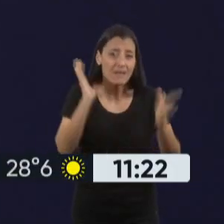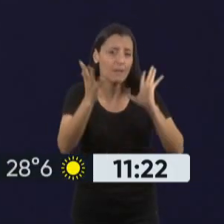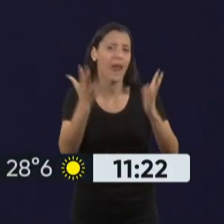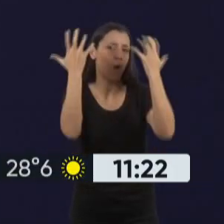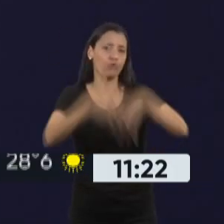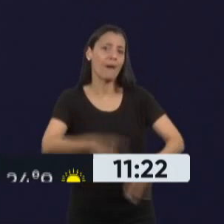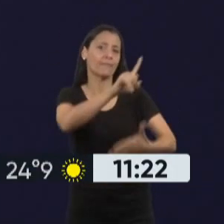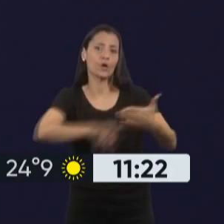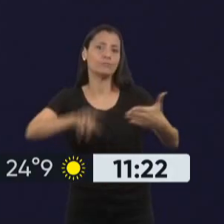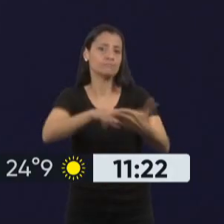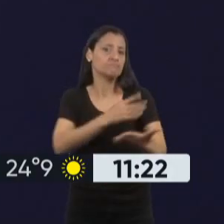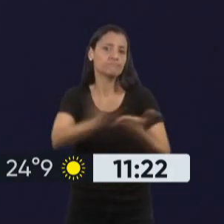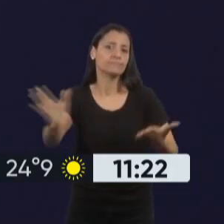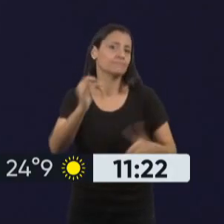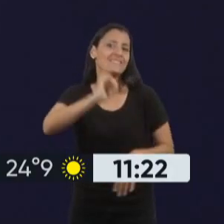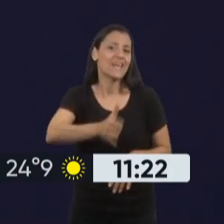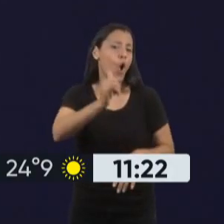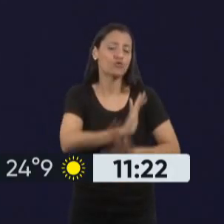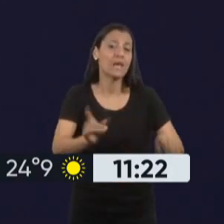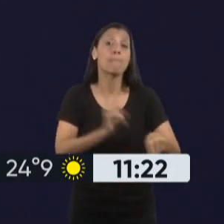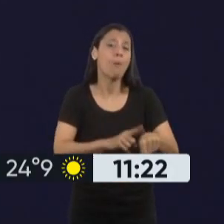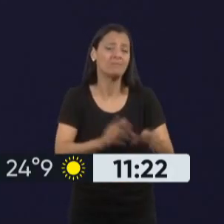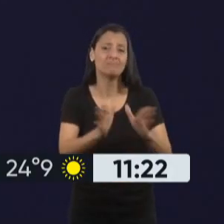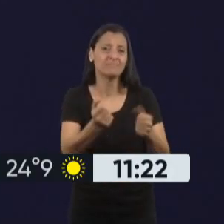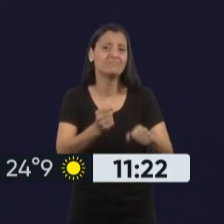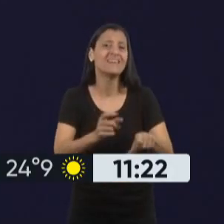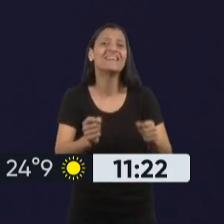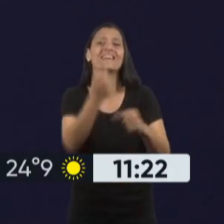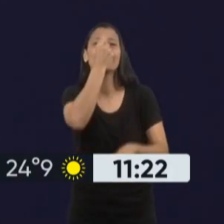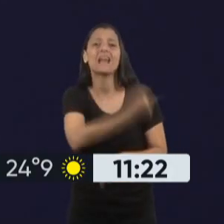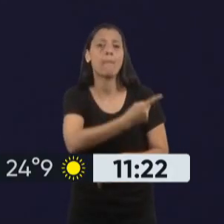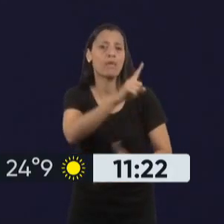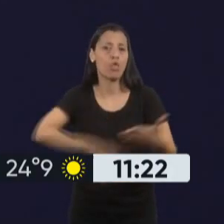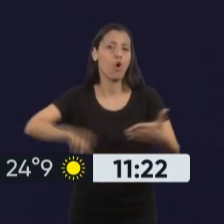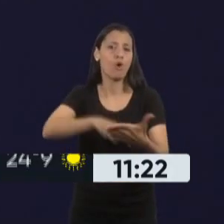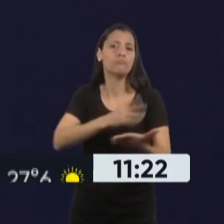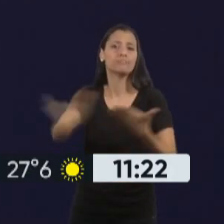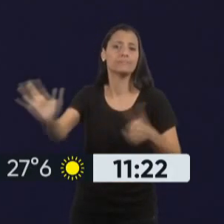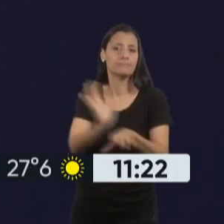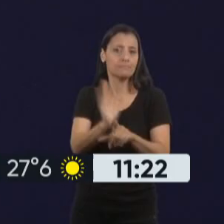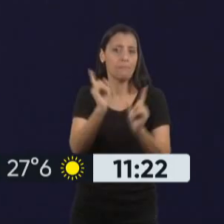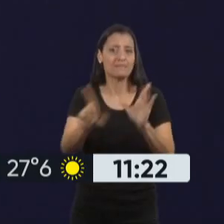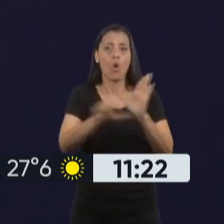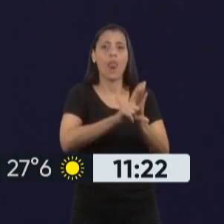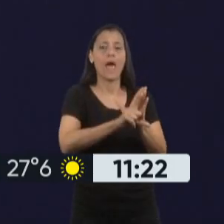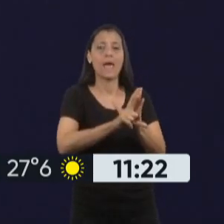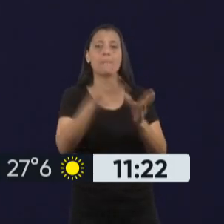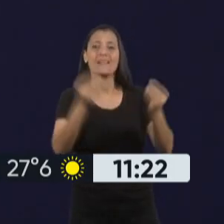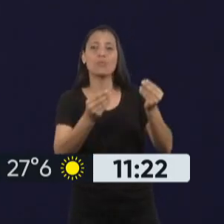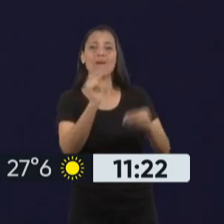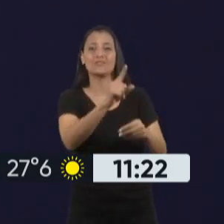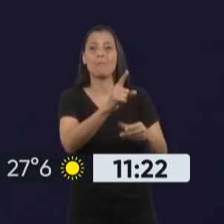no es al siguiente será el otro, pero digo, va a ser de manera inmediata la publicación de la firma del veto. Con respecto